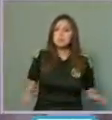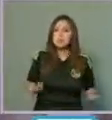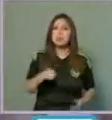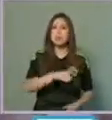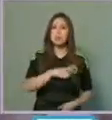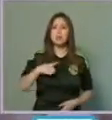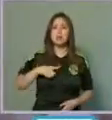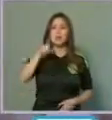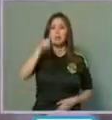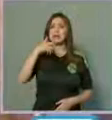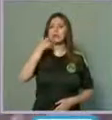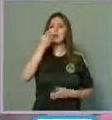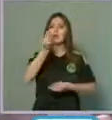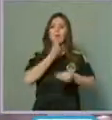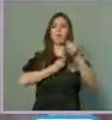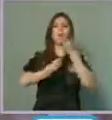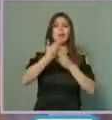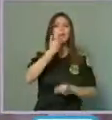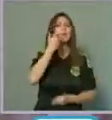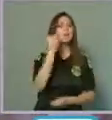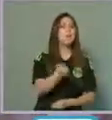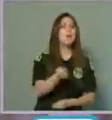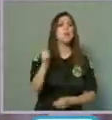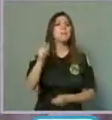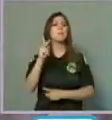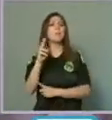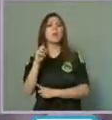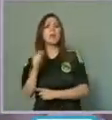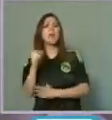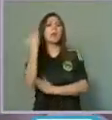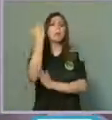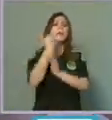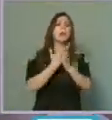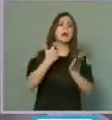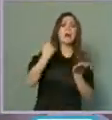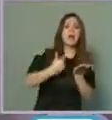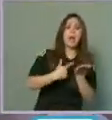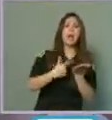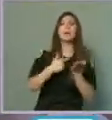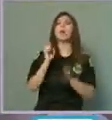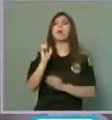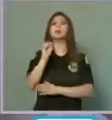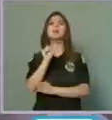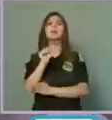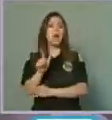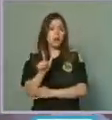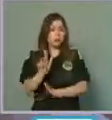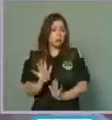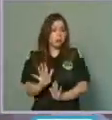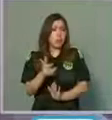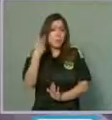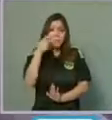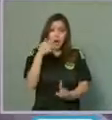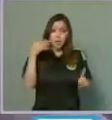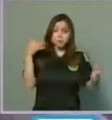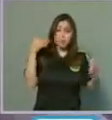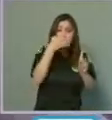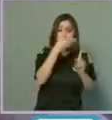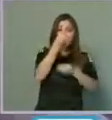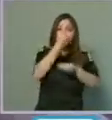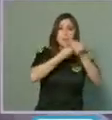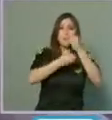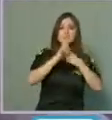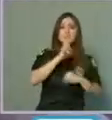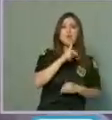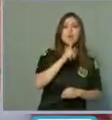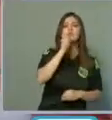buena alimentación pensamos que si las proteínas, que bajo en grasa, que si tal, que el sodio. Pero el punto uno de una buena alimentación es